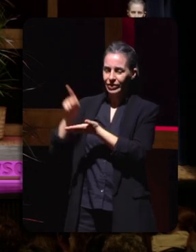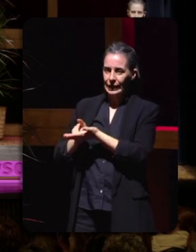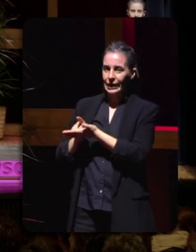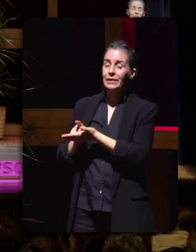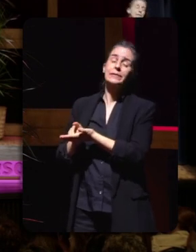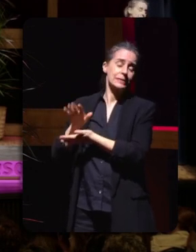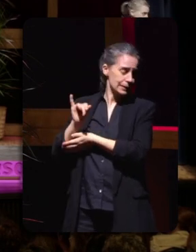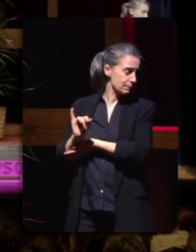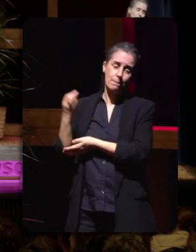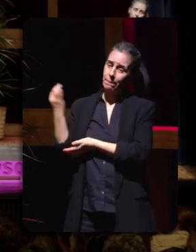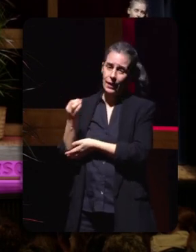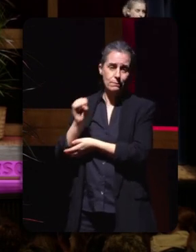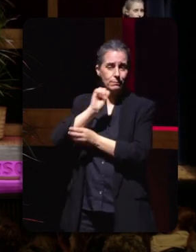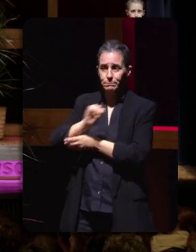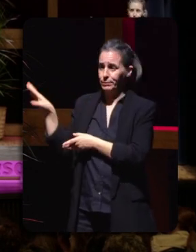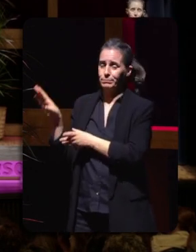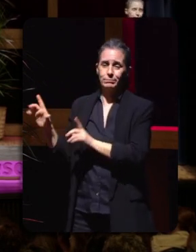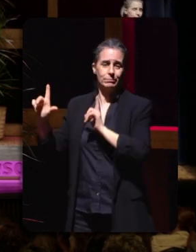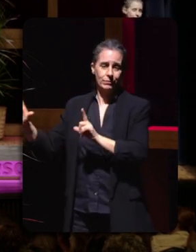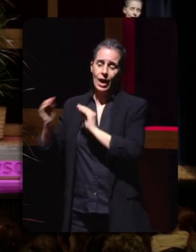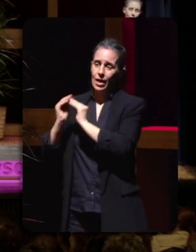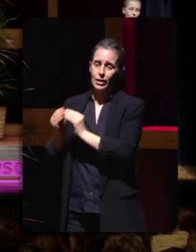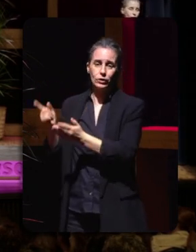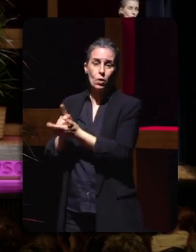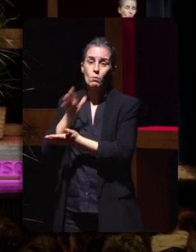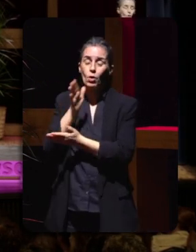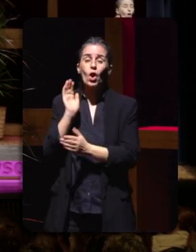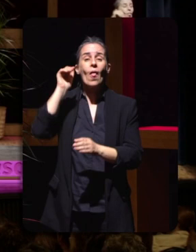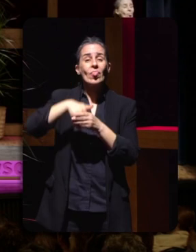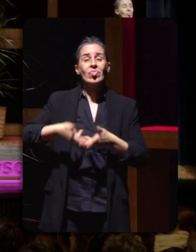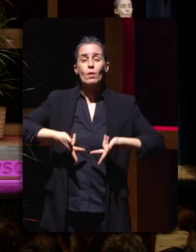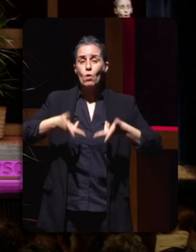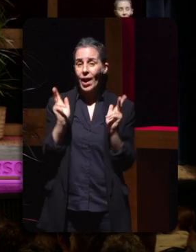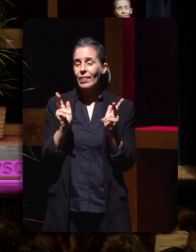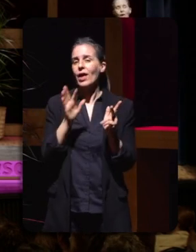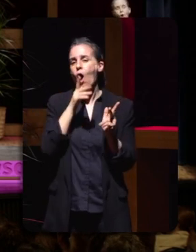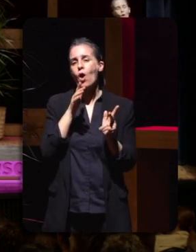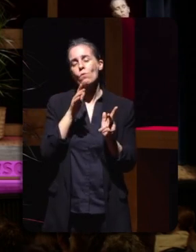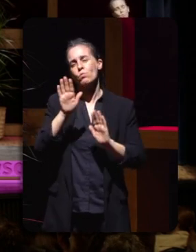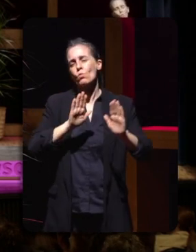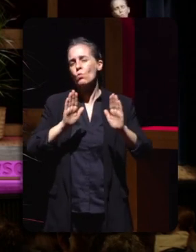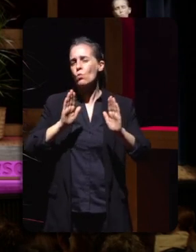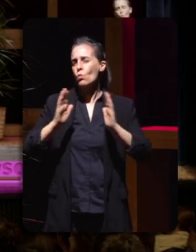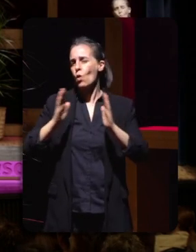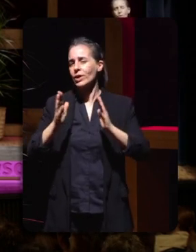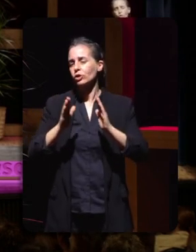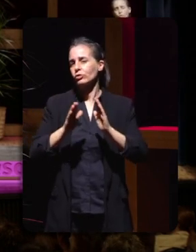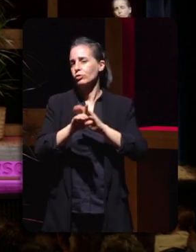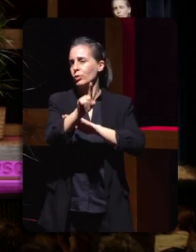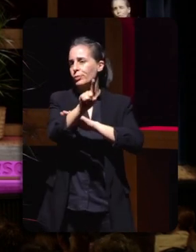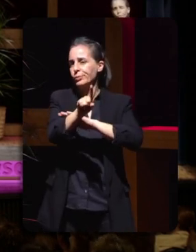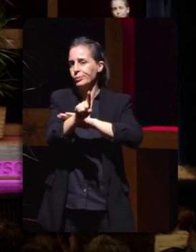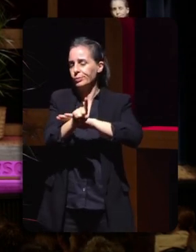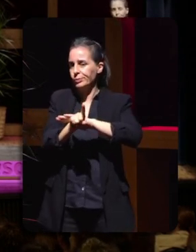hacer estadía porque la democracia está en un momento regresivo está en un momento regresivo Porque todavía